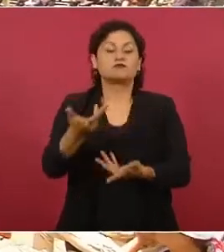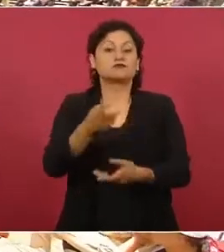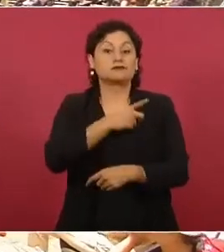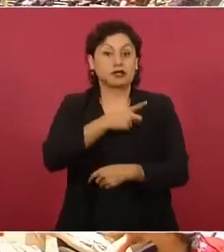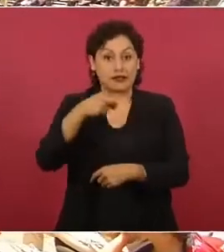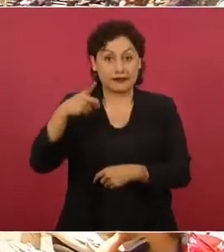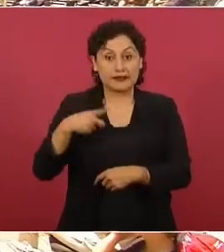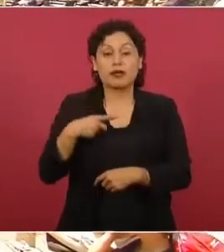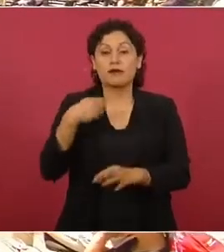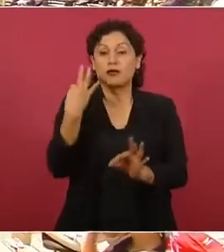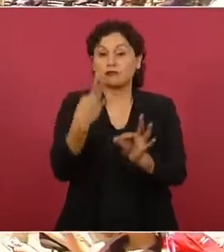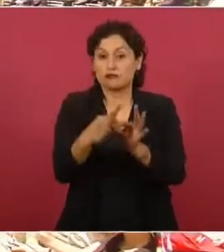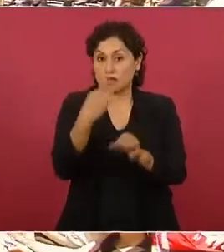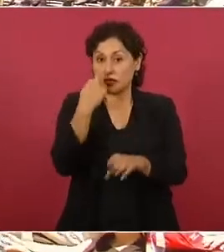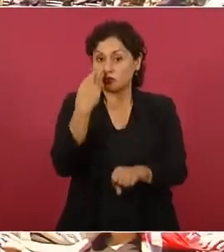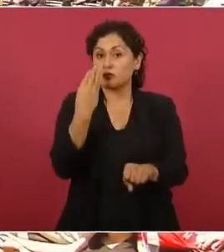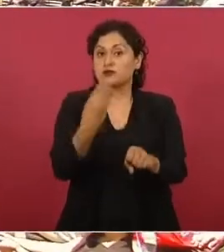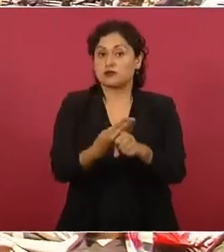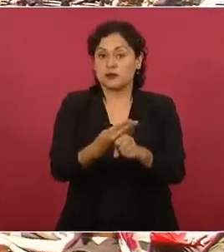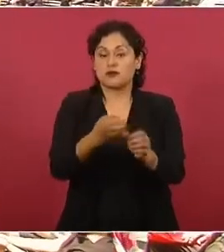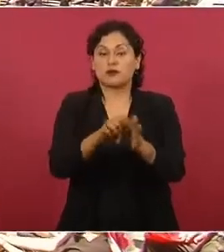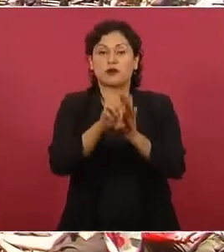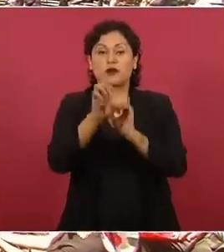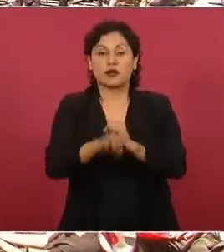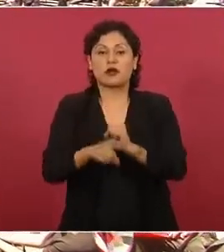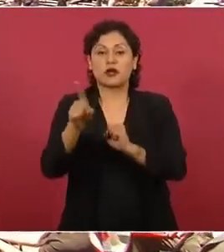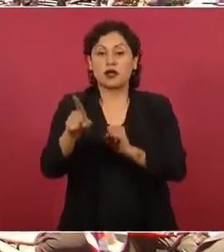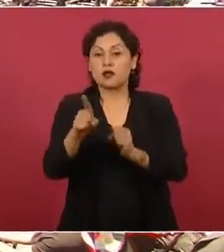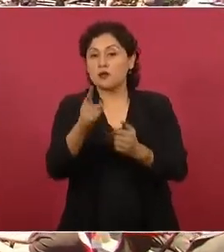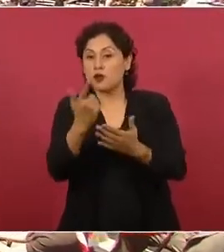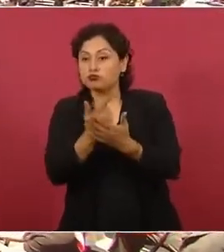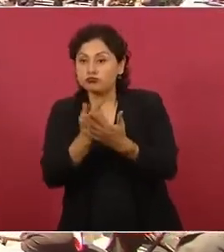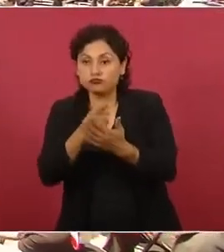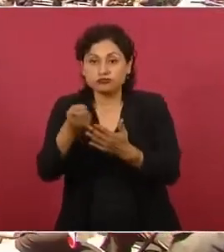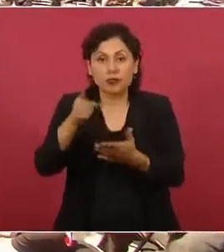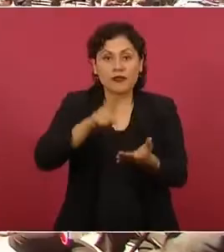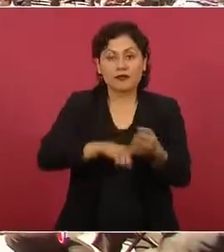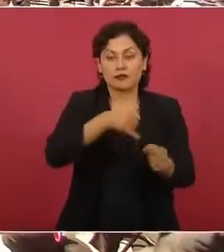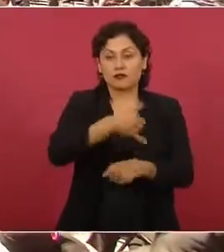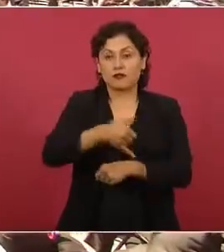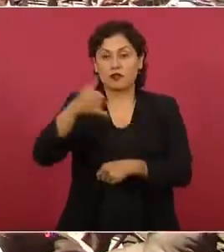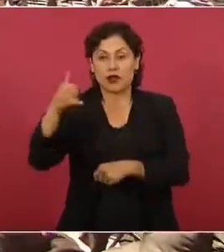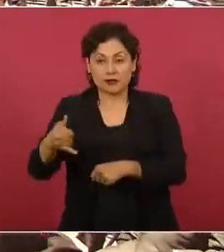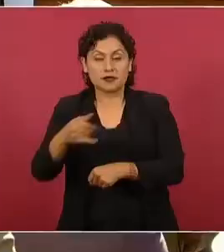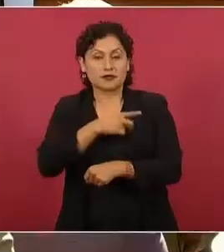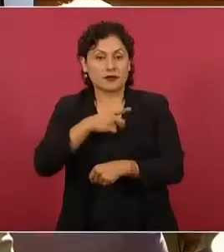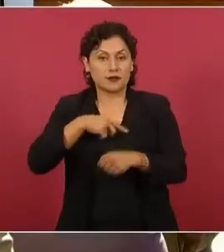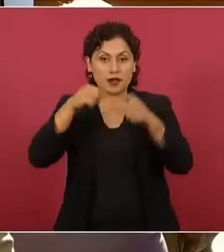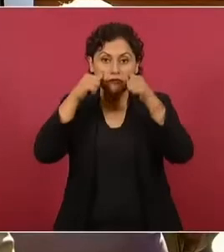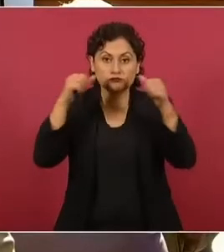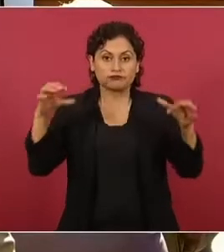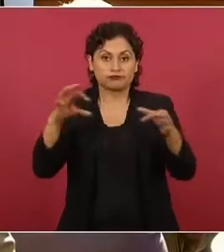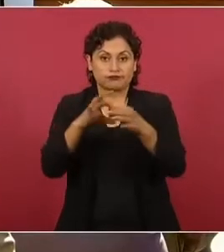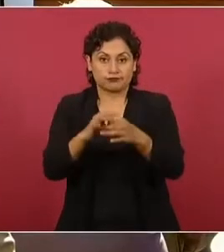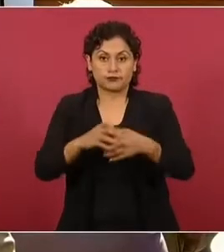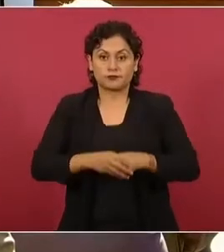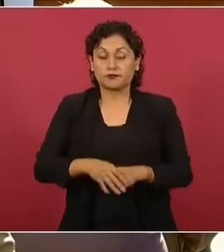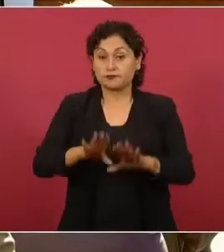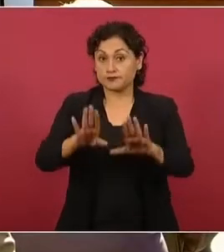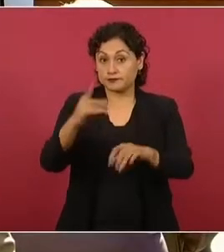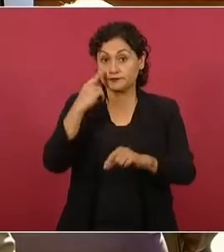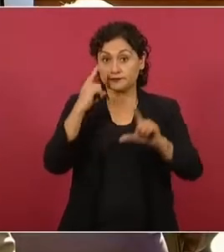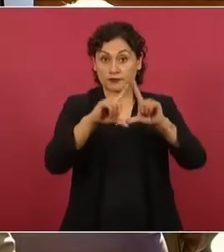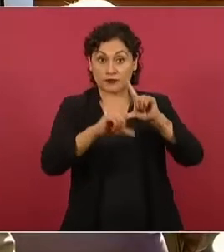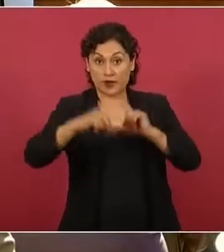responsabilidad los excedentes de la disponibilidad financiera del instituto. El Infonavit que necesita México no es